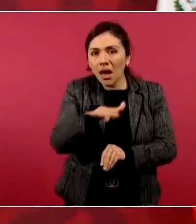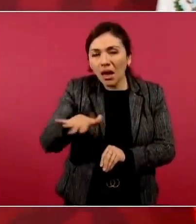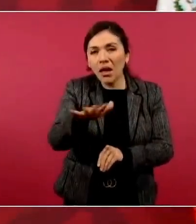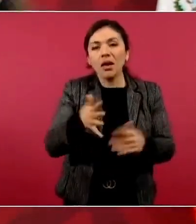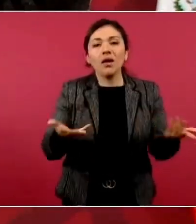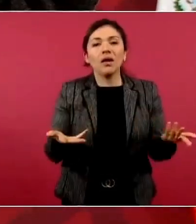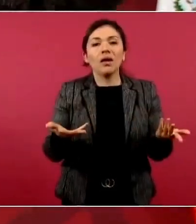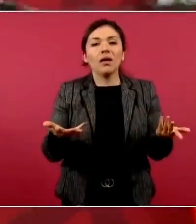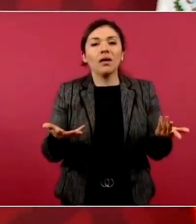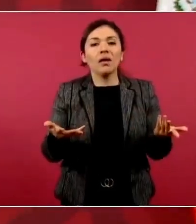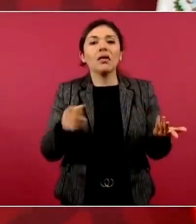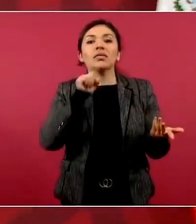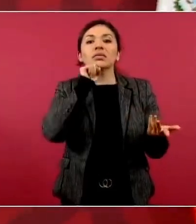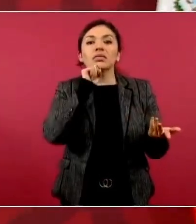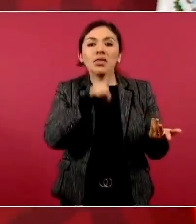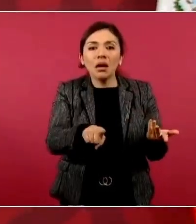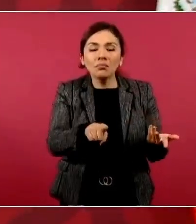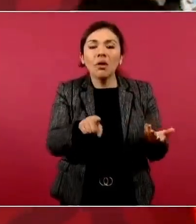Y